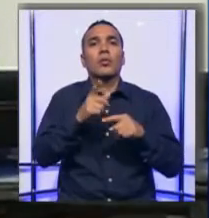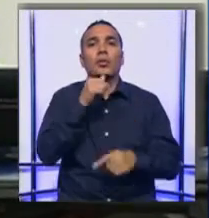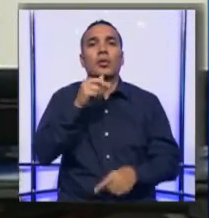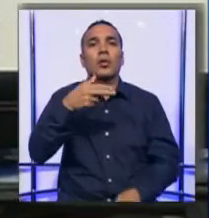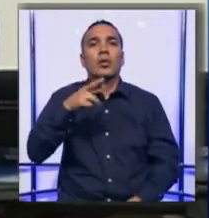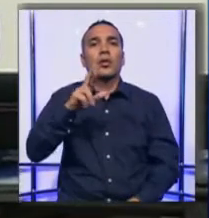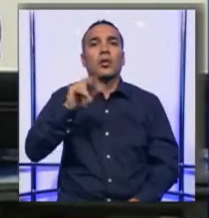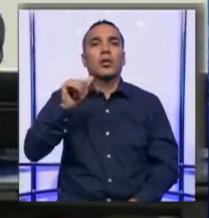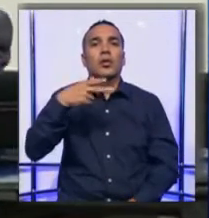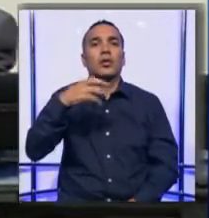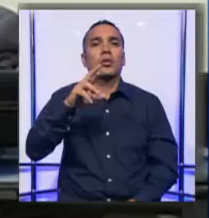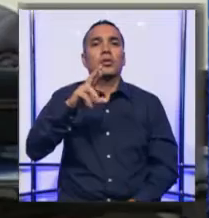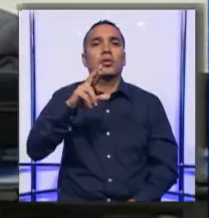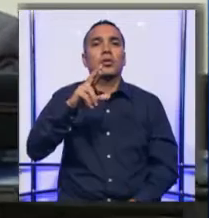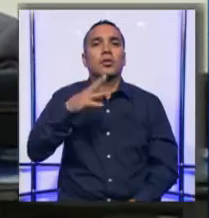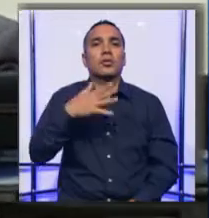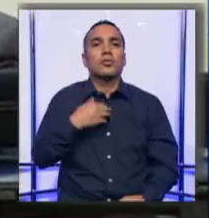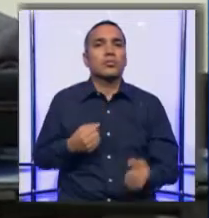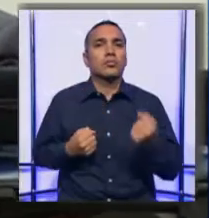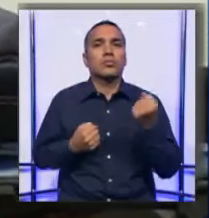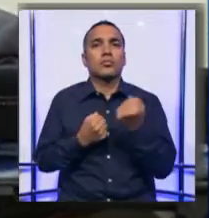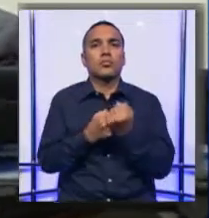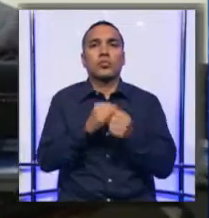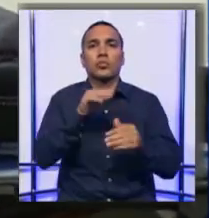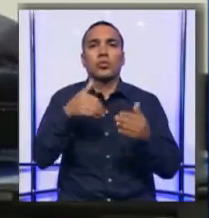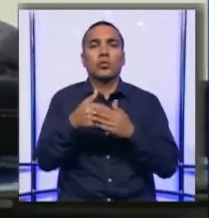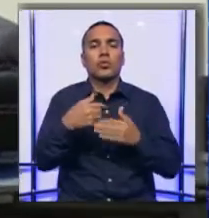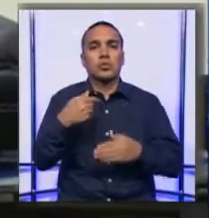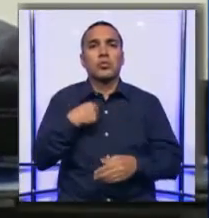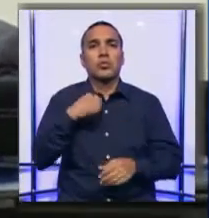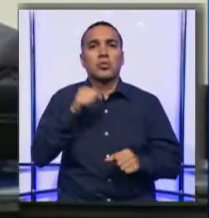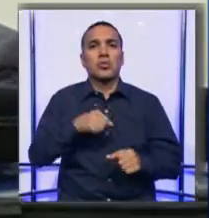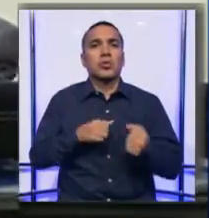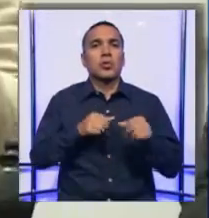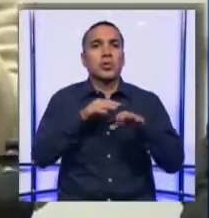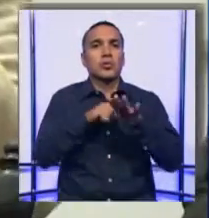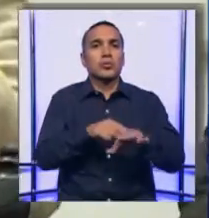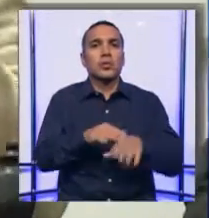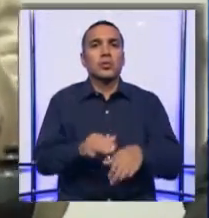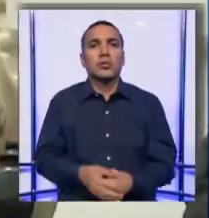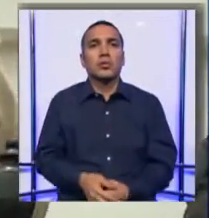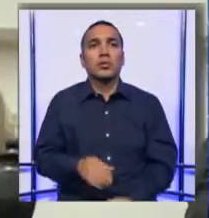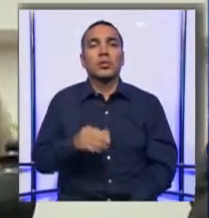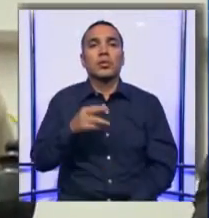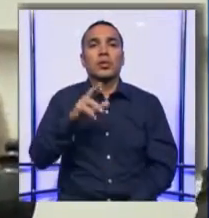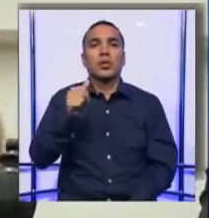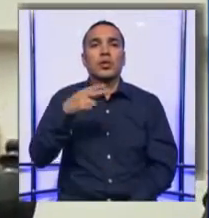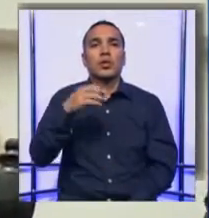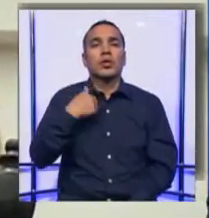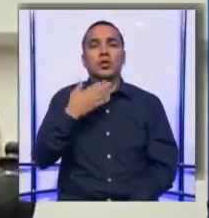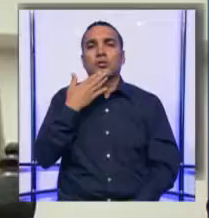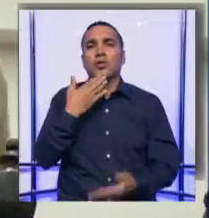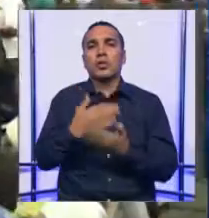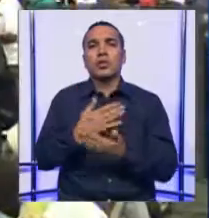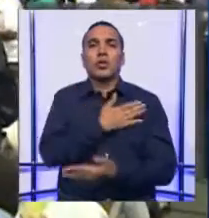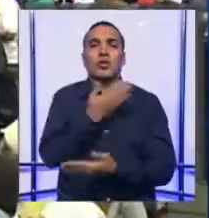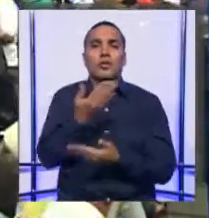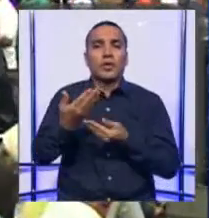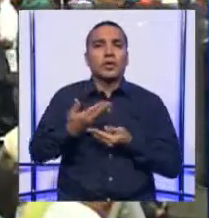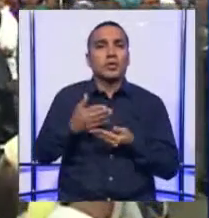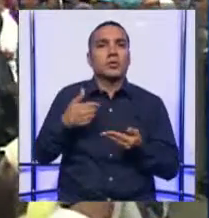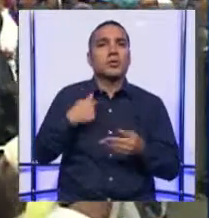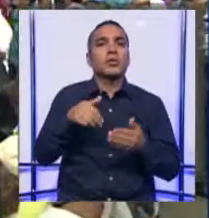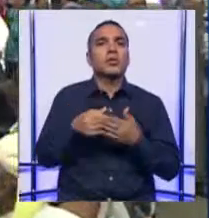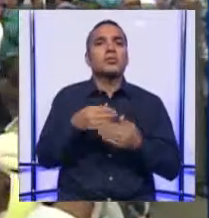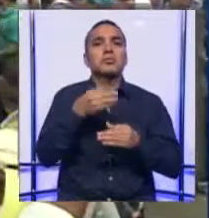Richard Espinosa. Richard, tienes todo nuestro respaldo. Espinosa agradeció la confianza del mandatario y aseguró que